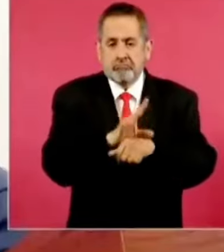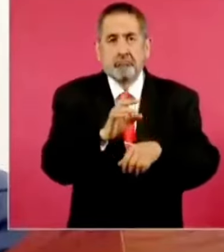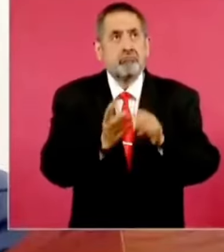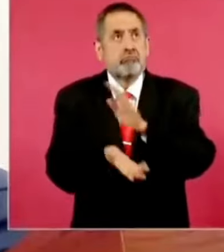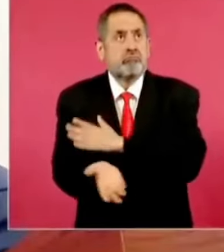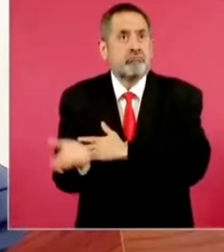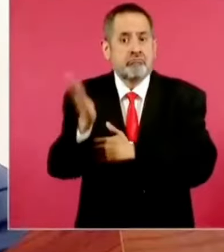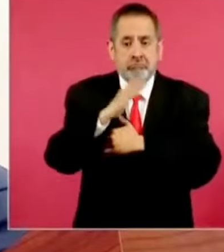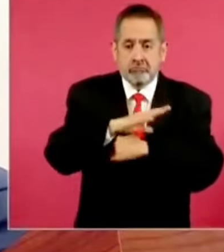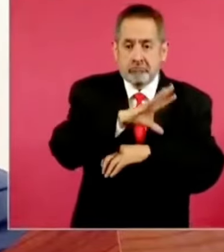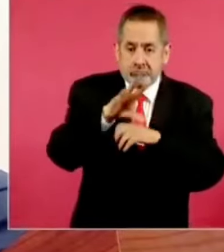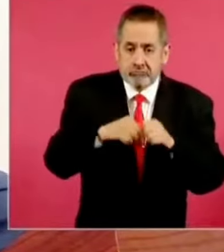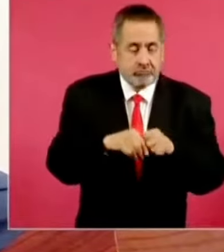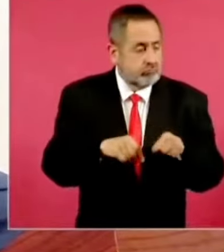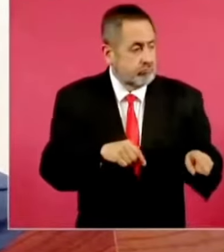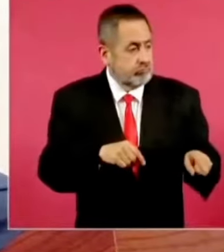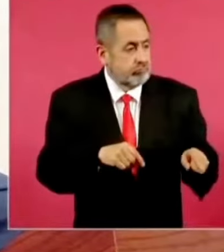noche